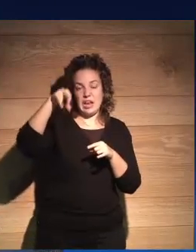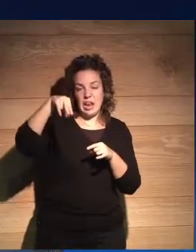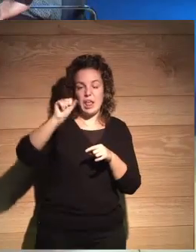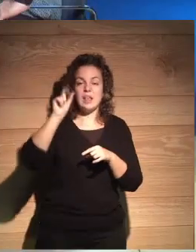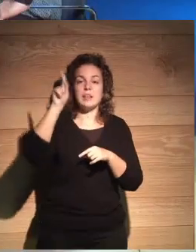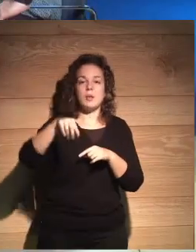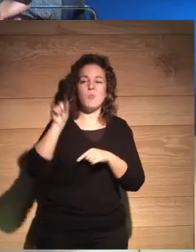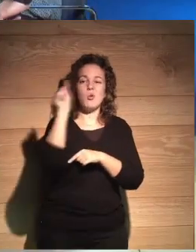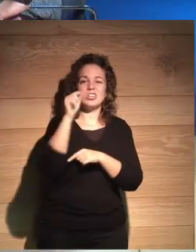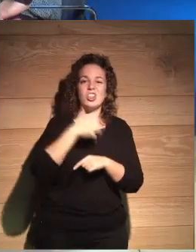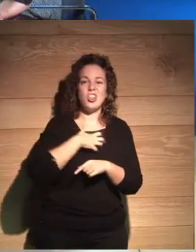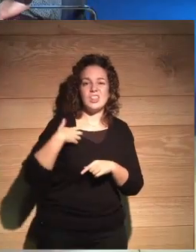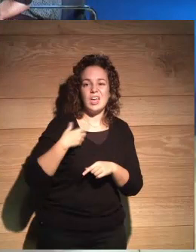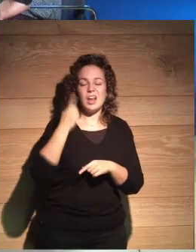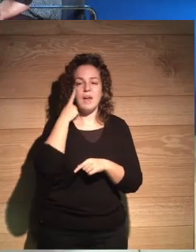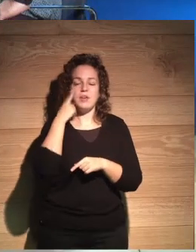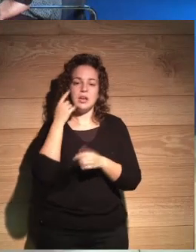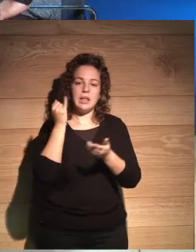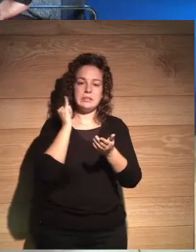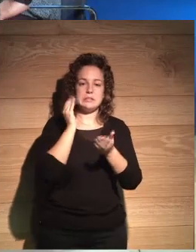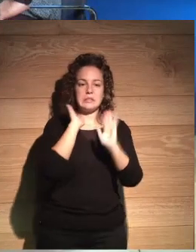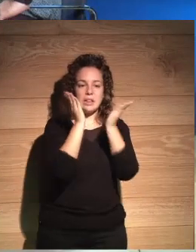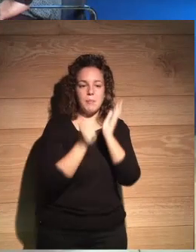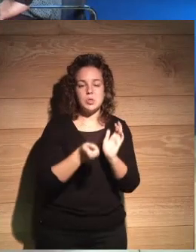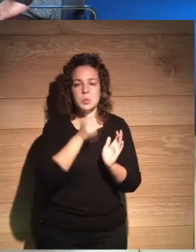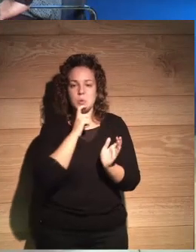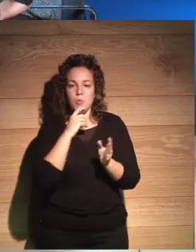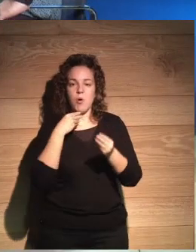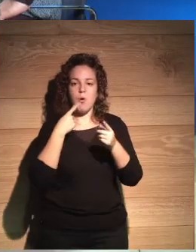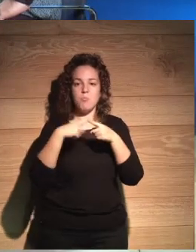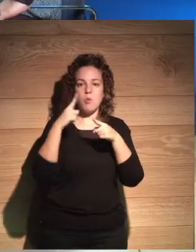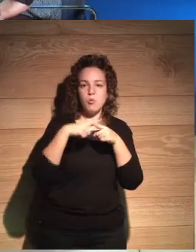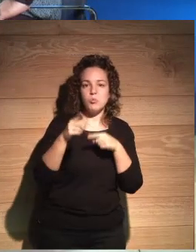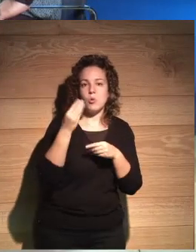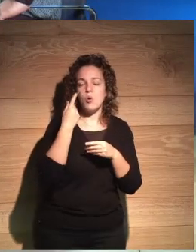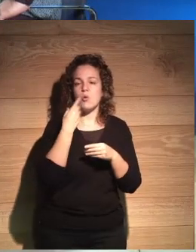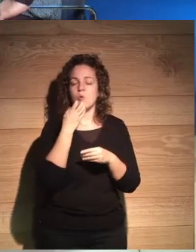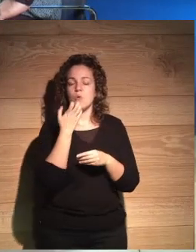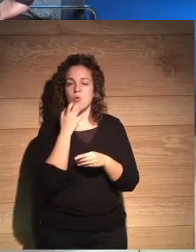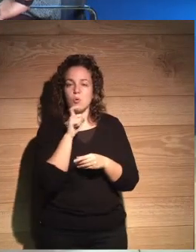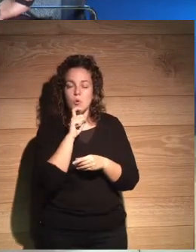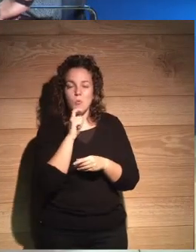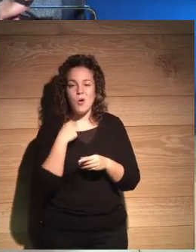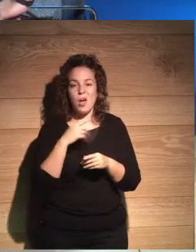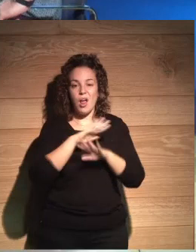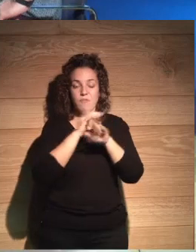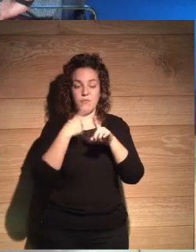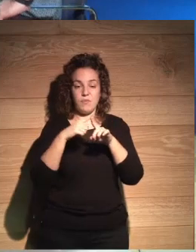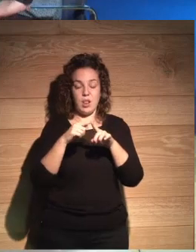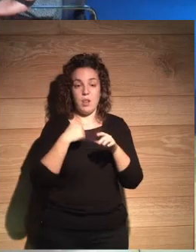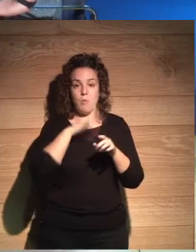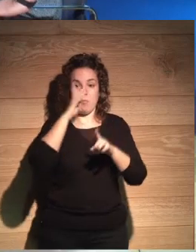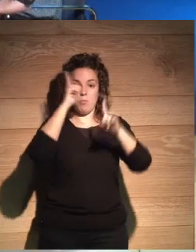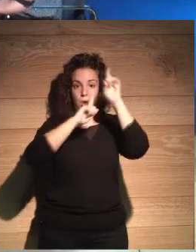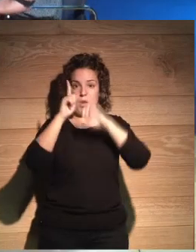vuestro laboratorio una posibilidad de tratamiento o de producto, ¿no? Y al final, bueno, no siempre te salen las cosas como son y te encuentras con problemas además en